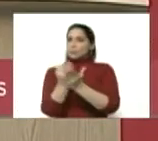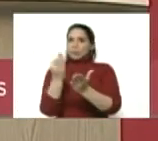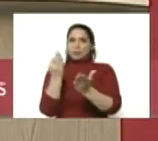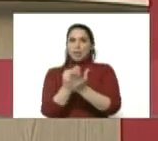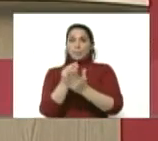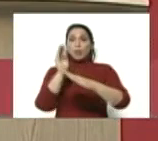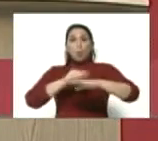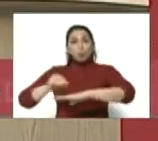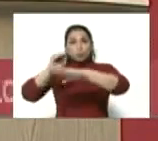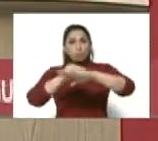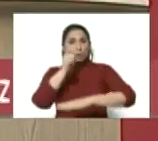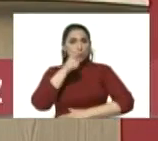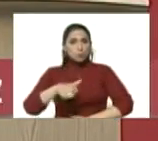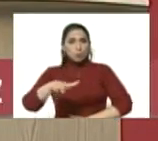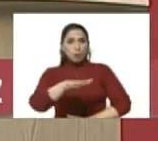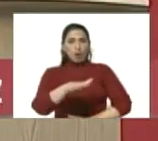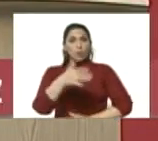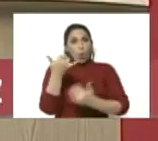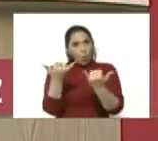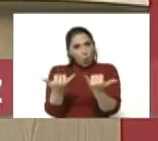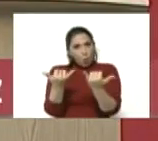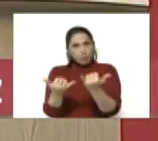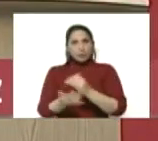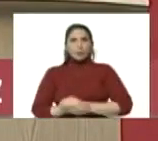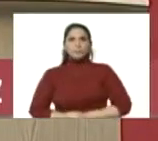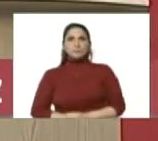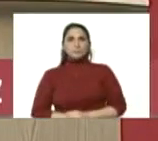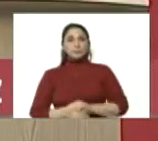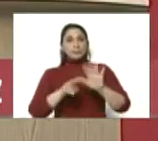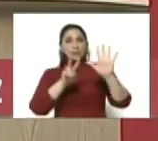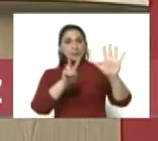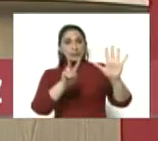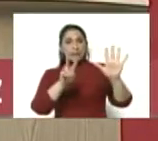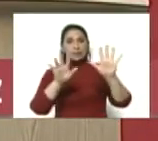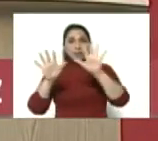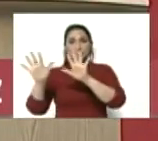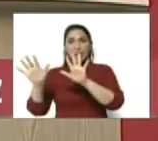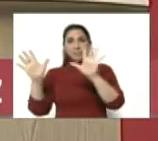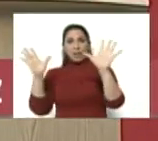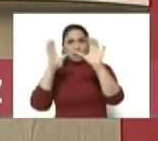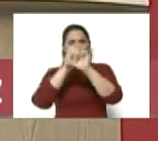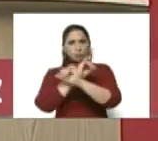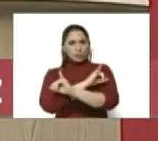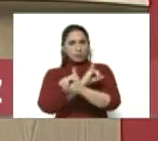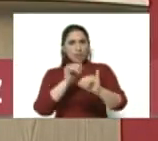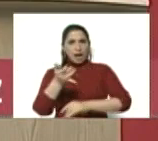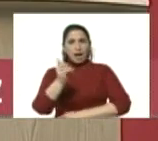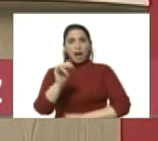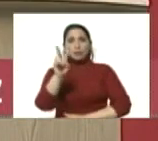consultando al pueblo. Así que a esta hora, son las 7:10, ya hay